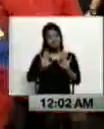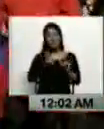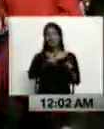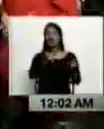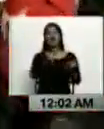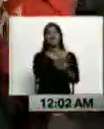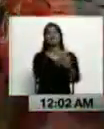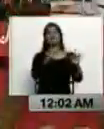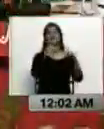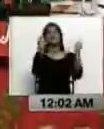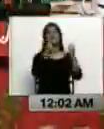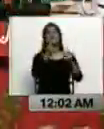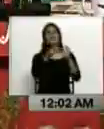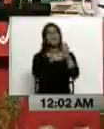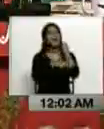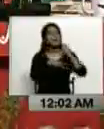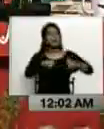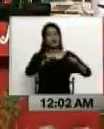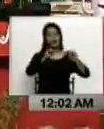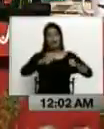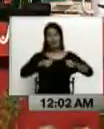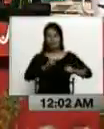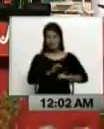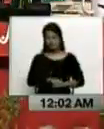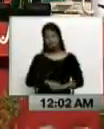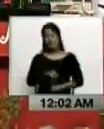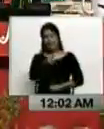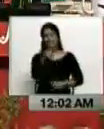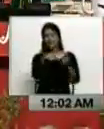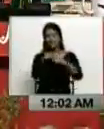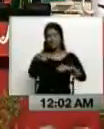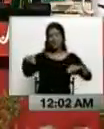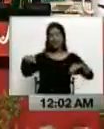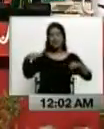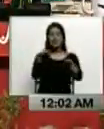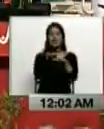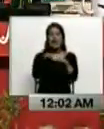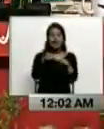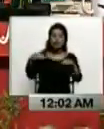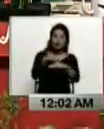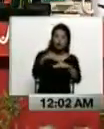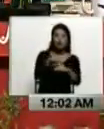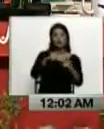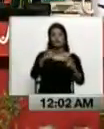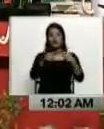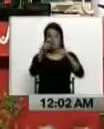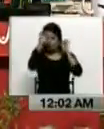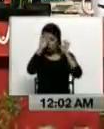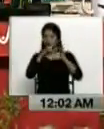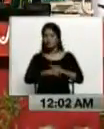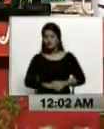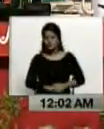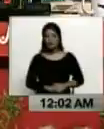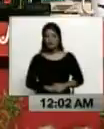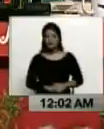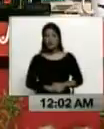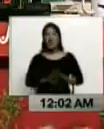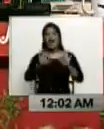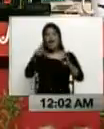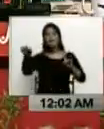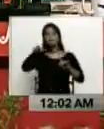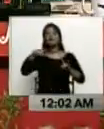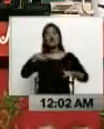esa era una feria verdad Ahí estaba no vieron que estaban vendiendo carritos y gorr y franelas una